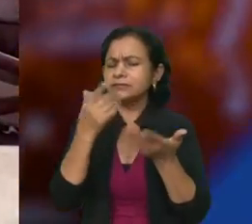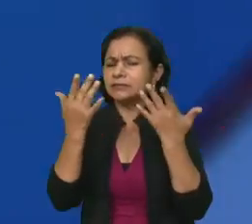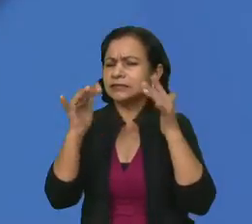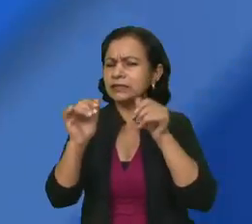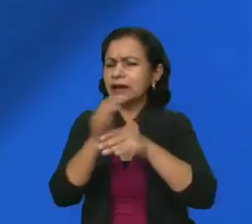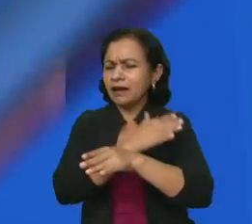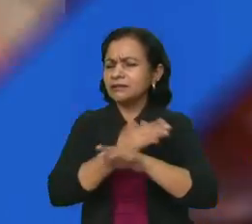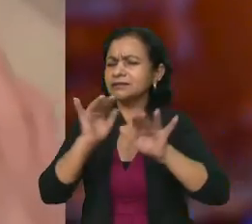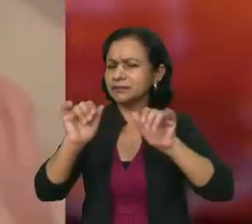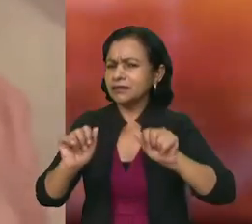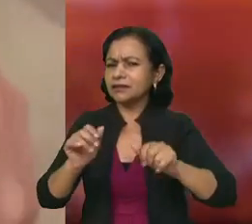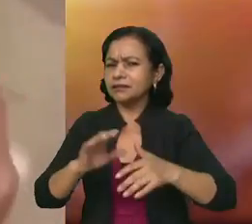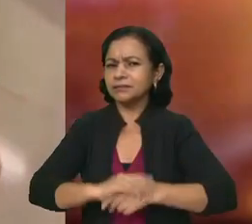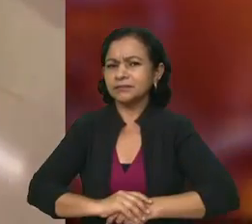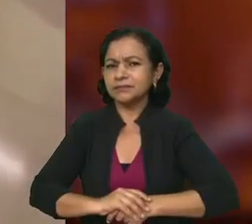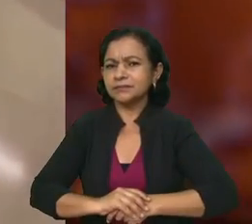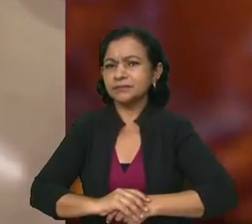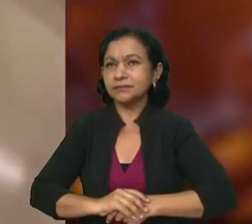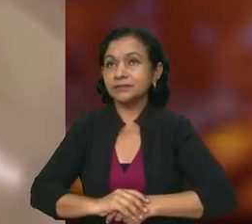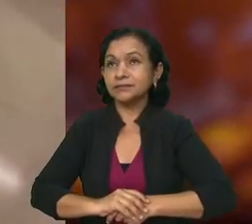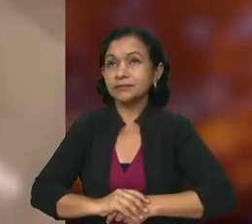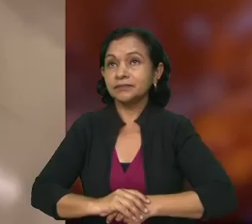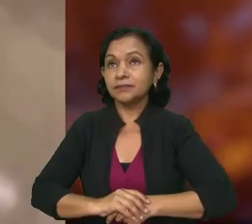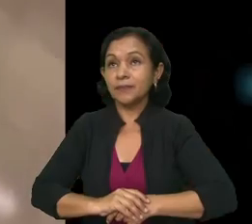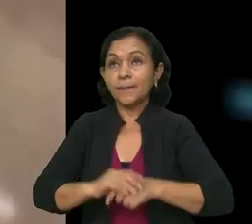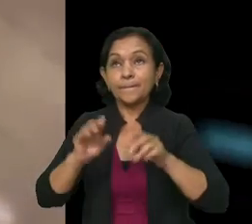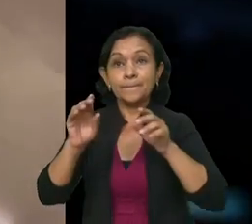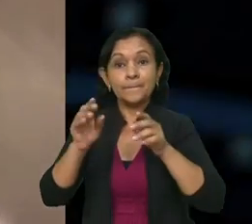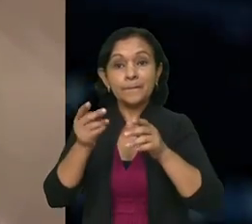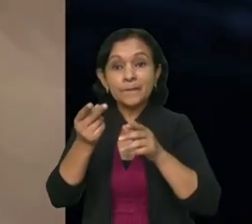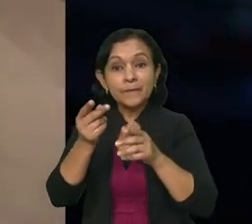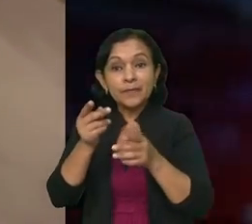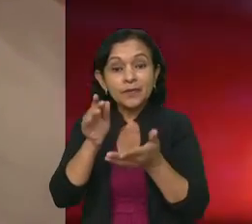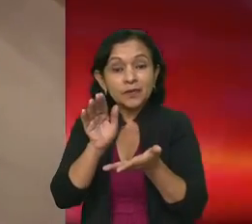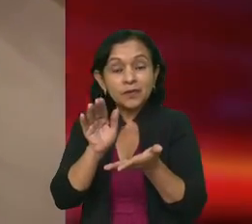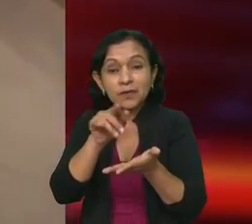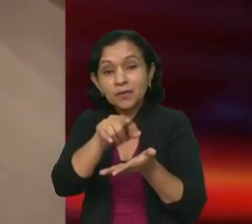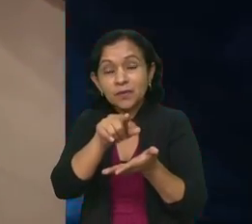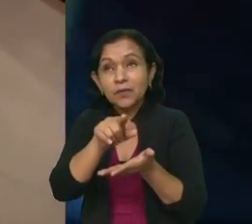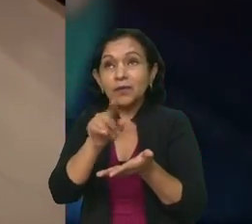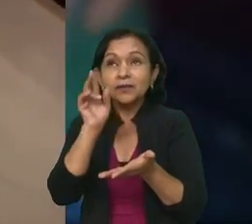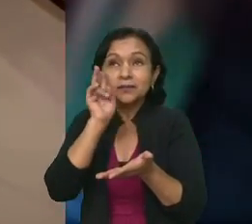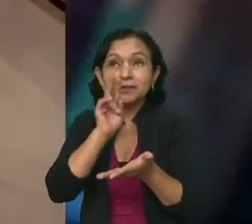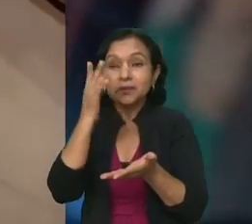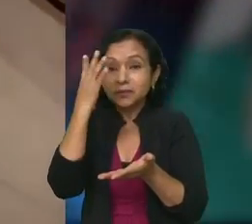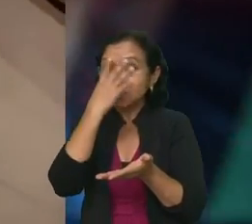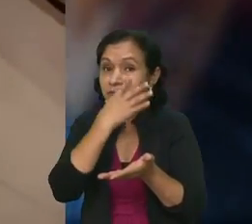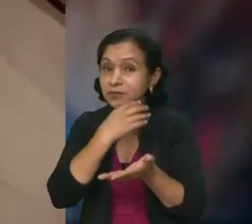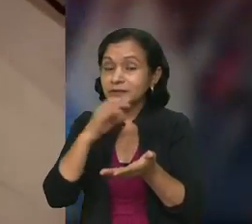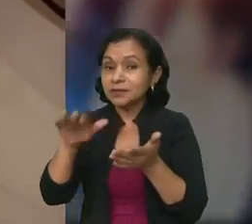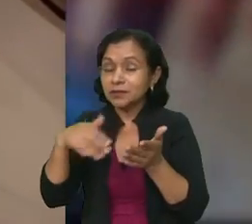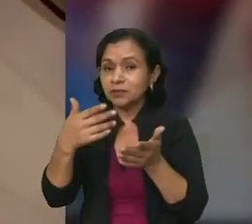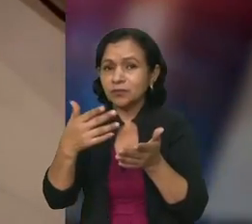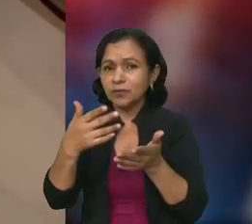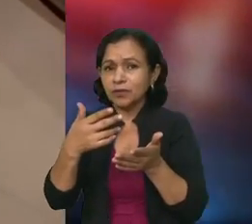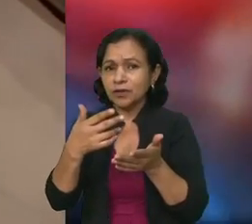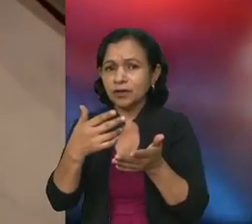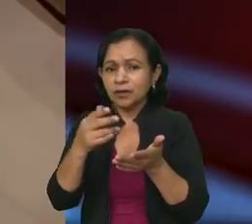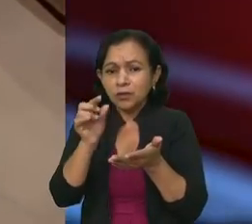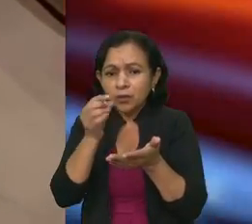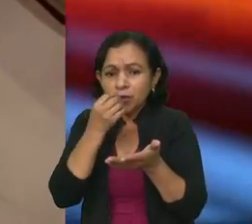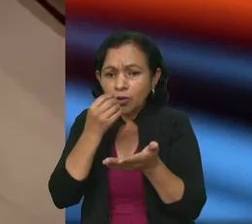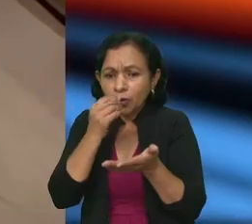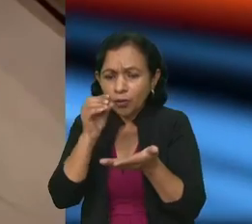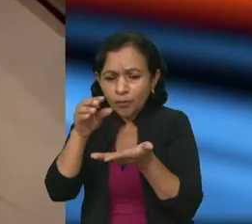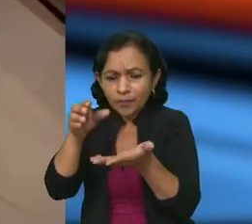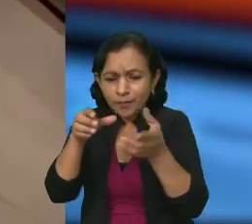orquestado. Un cachorro de raza pomerania se ha convertido en una sensación viral luego de protestar por la poca comida que